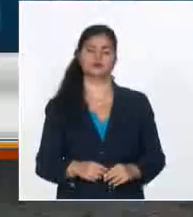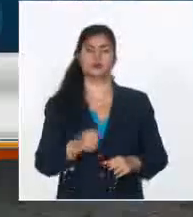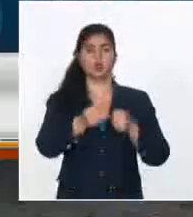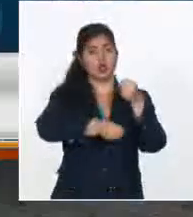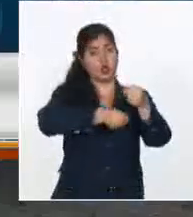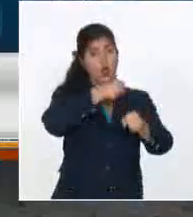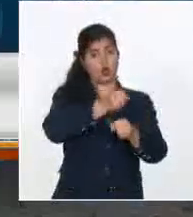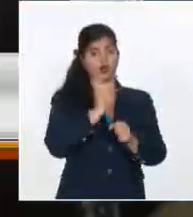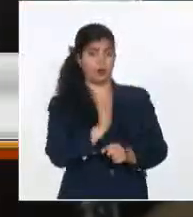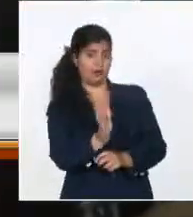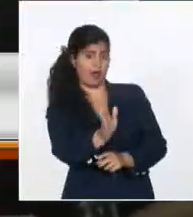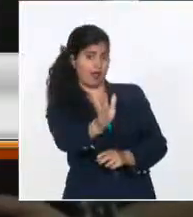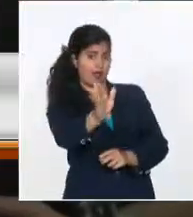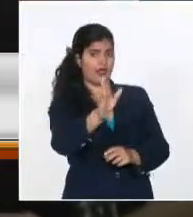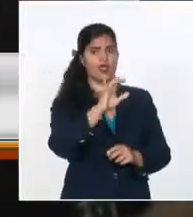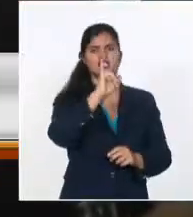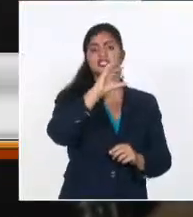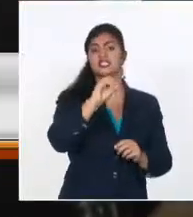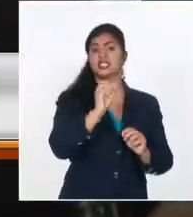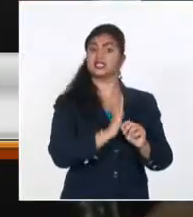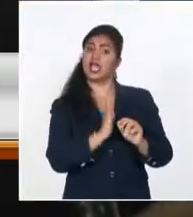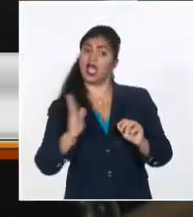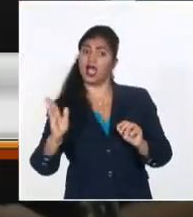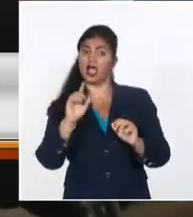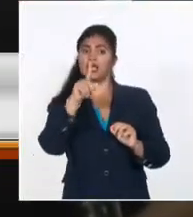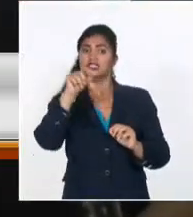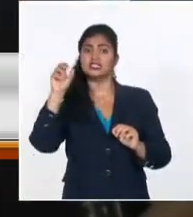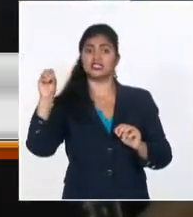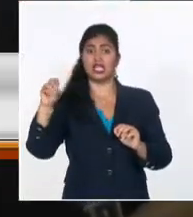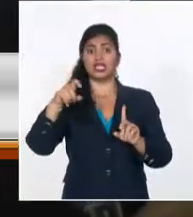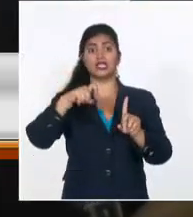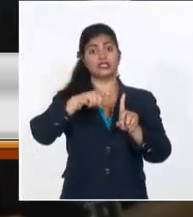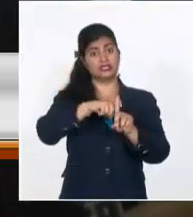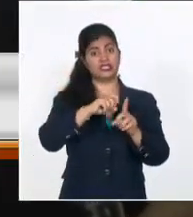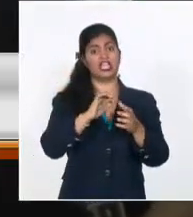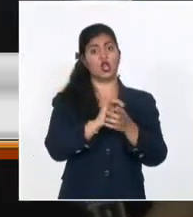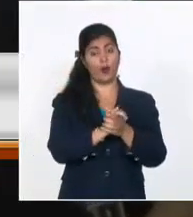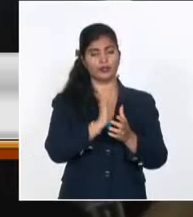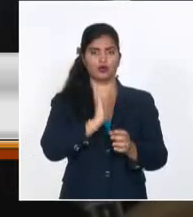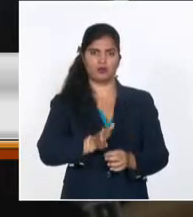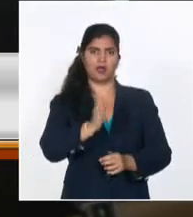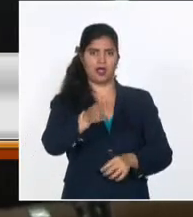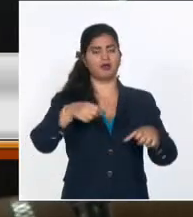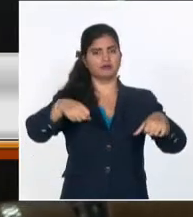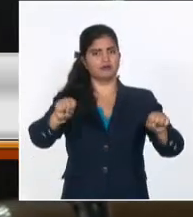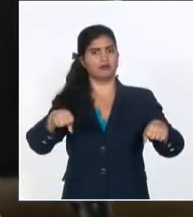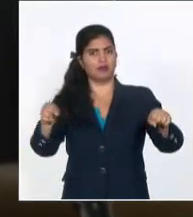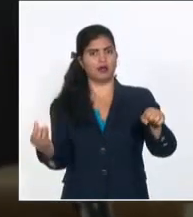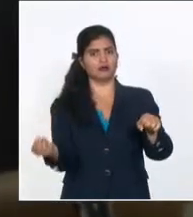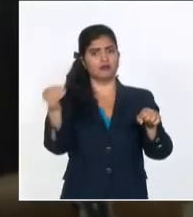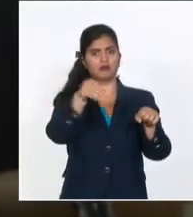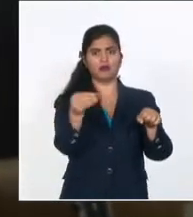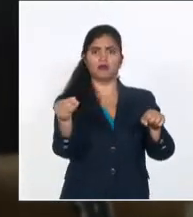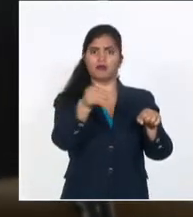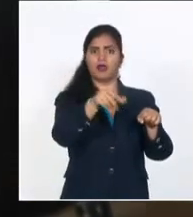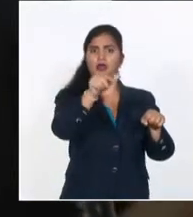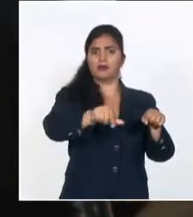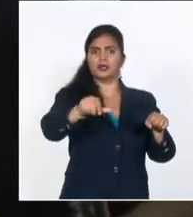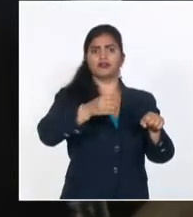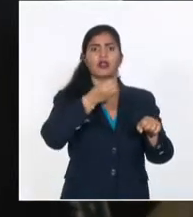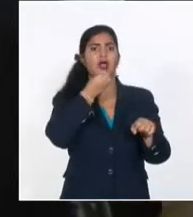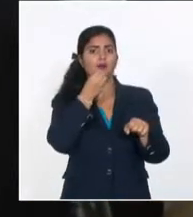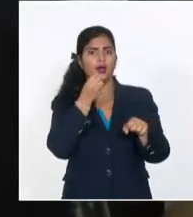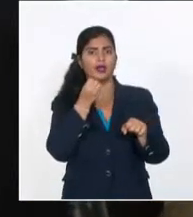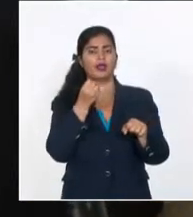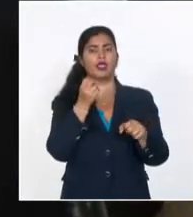de autonomía. Además, con una potencia de más de 1000 watts de potencia, es un vehículo diseñado para cargar, pero además las personas los pueden habilitar para